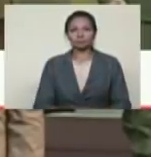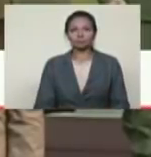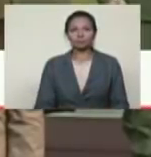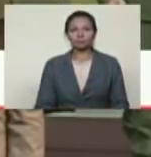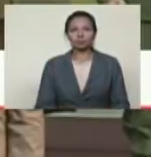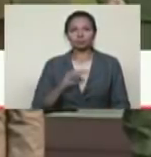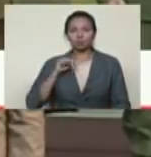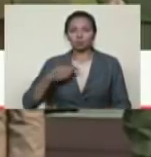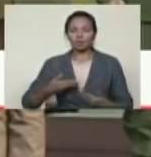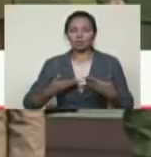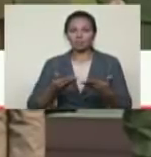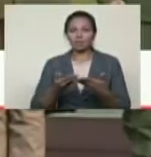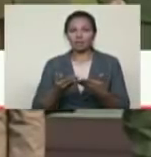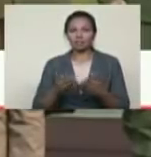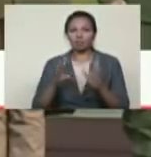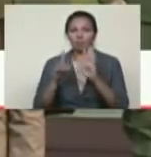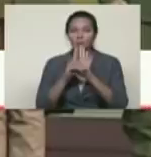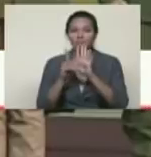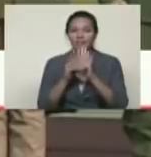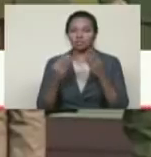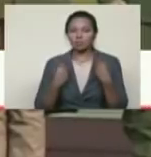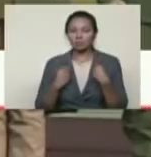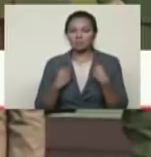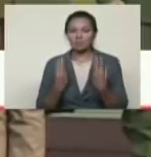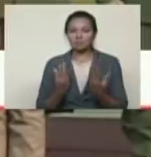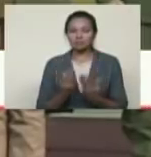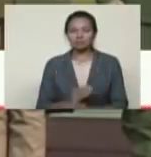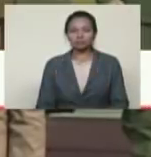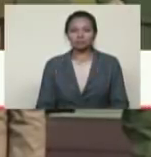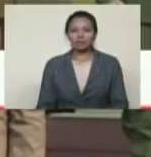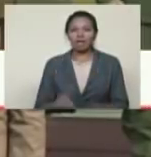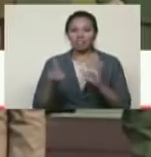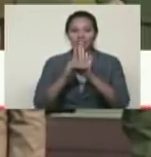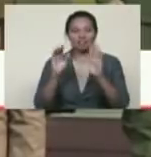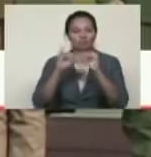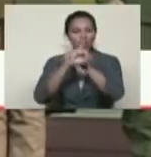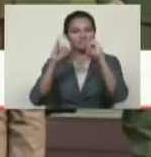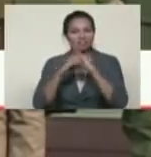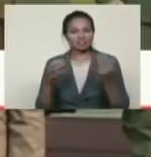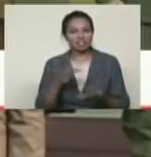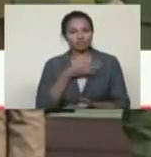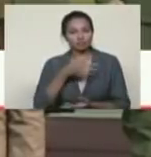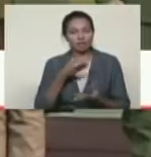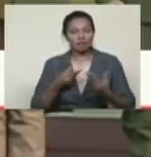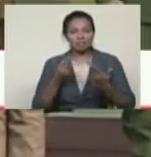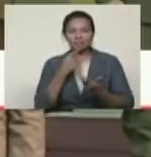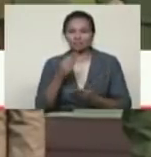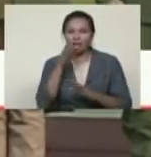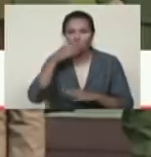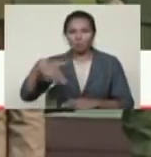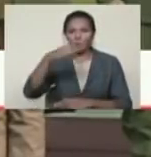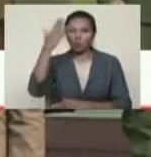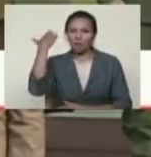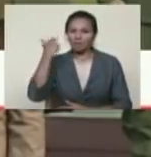Estamos dando una gran batalla por el derecho a vivir, por el derecho a la felicidad social. Se lo decía al pueblo